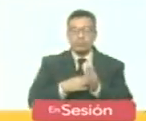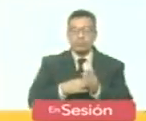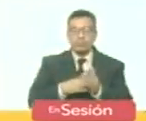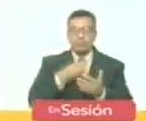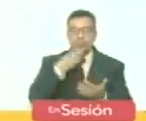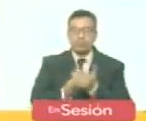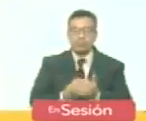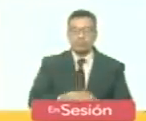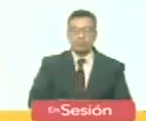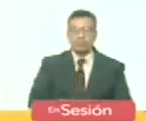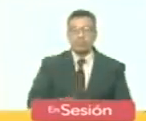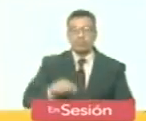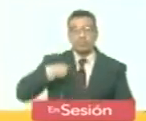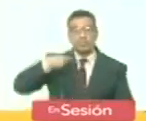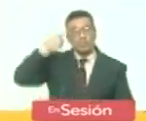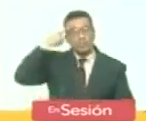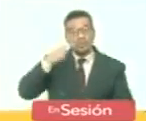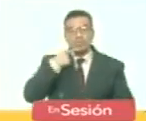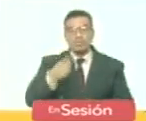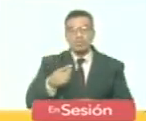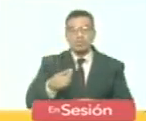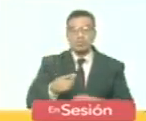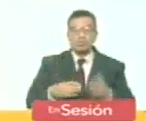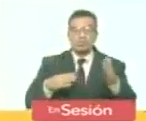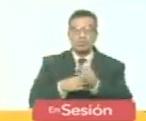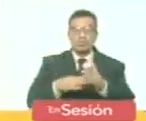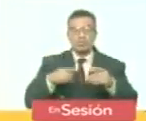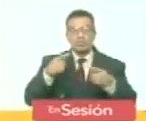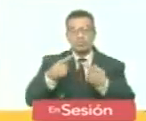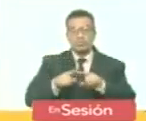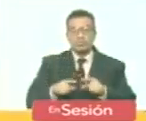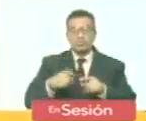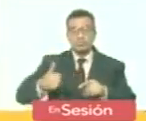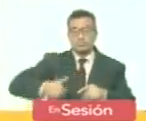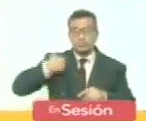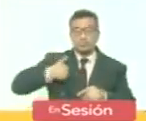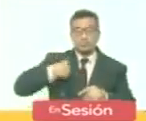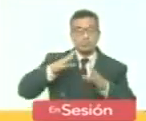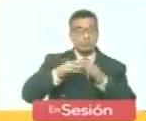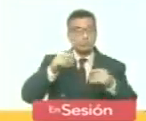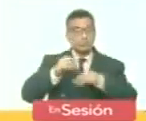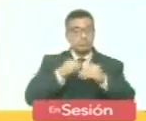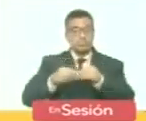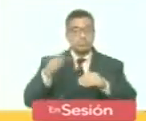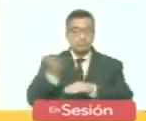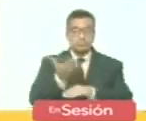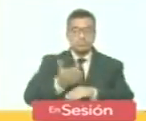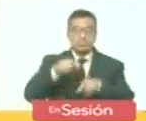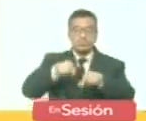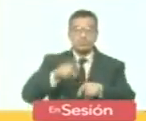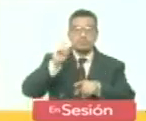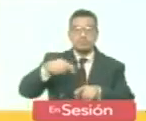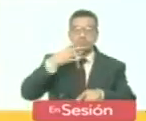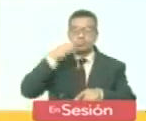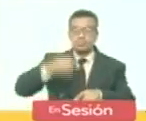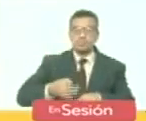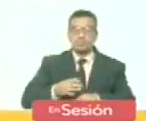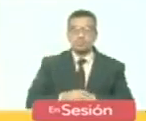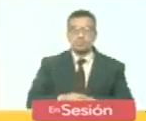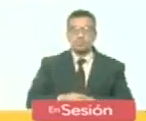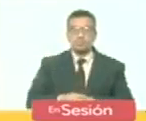Gracias. Puede ser que ustedes digan que están en contra del bloqueo, pero se aprovechan de las consecuencias de esas sanciones, y eso también es verdad.